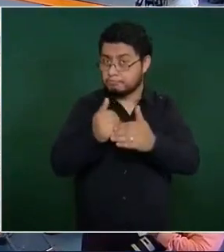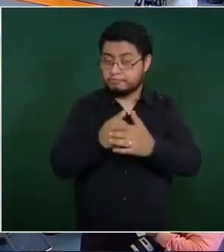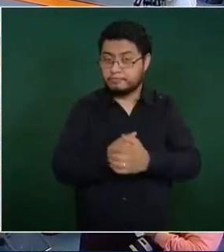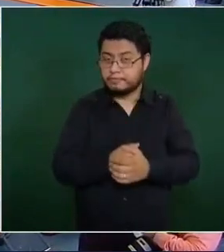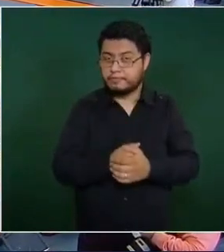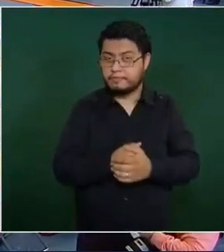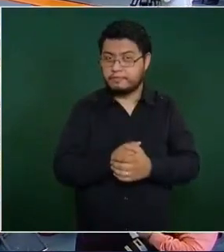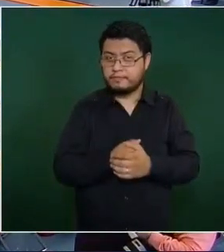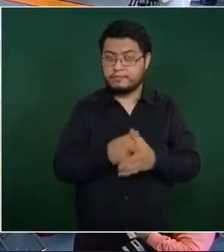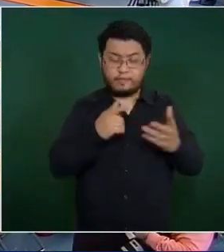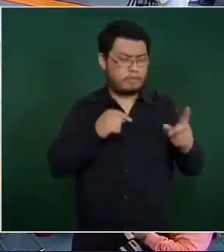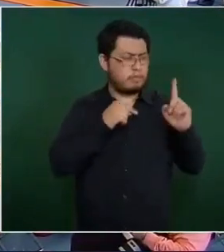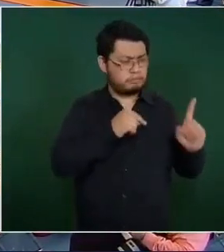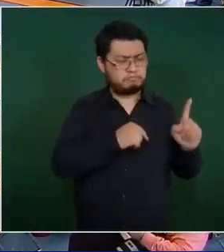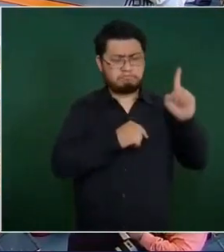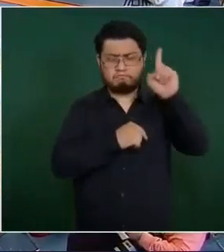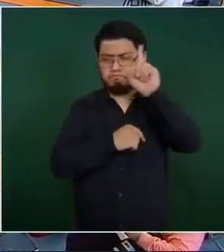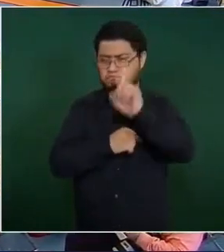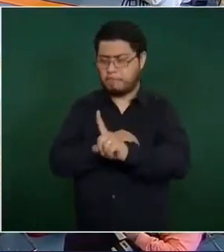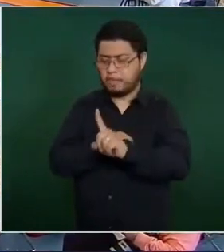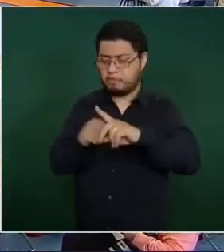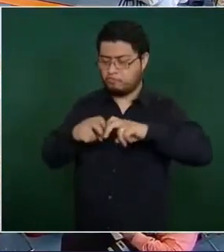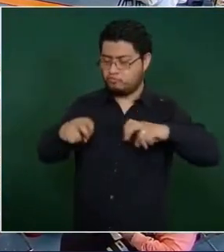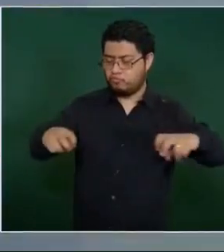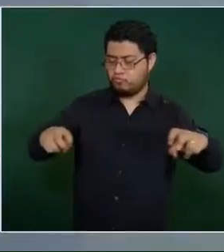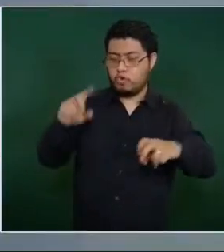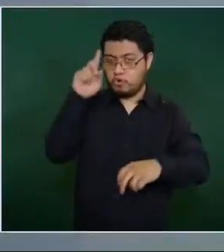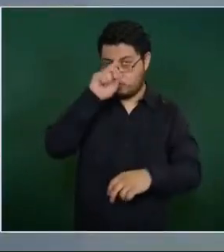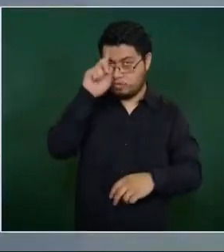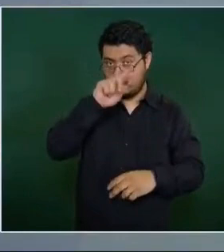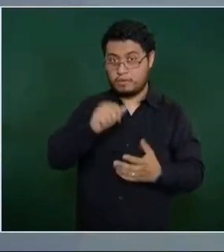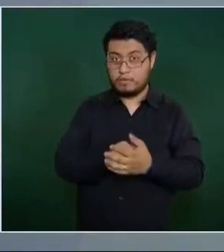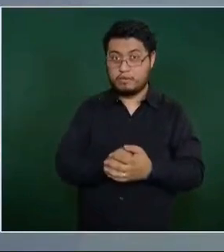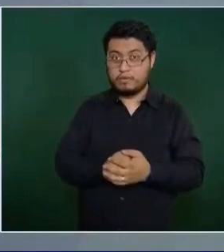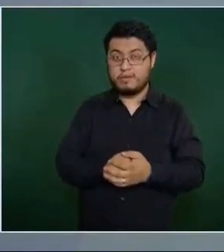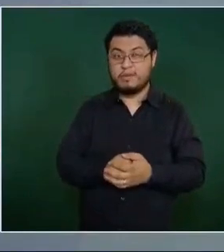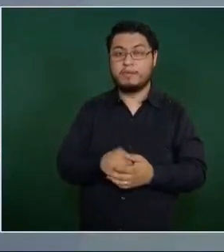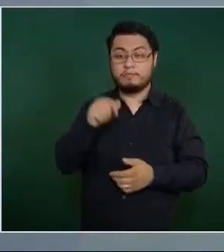apenas se integró el consejo y se nos fue para